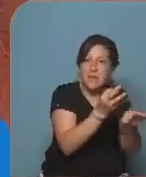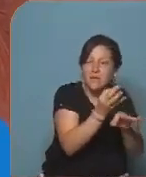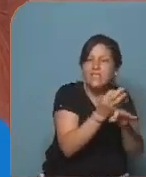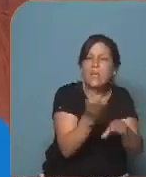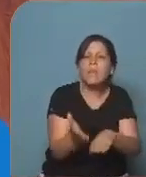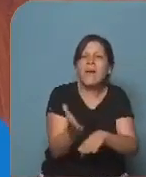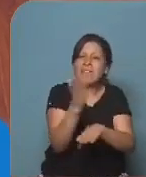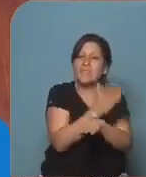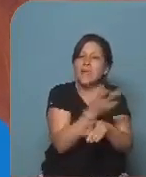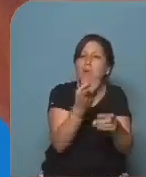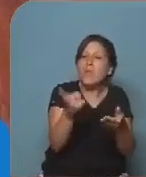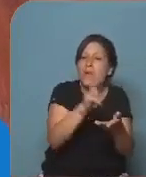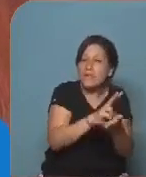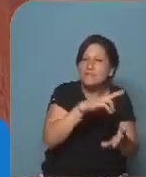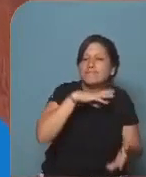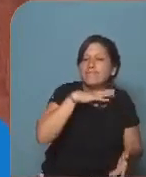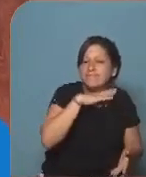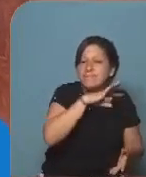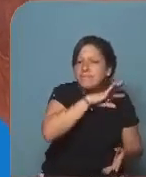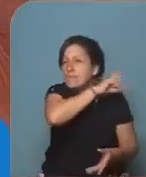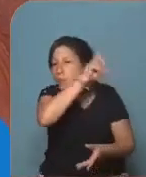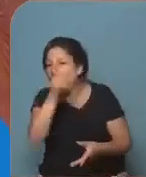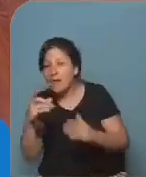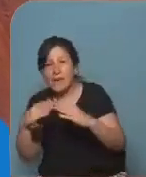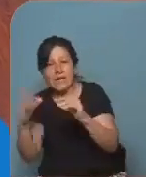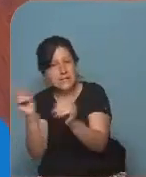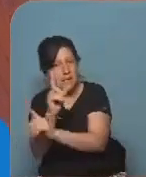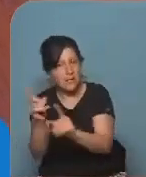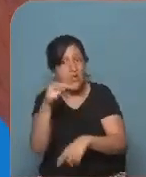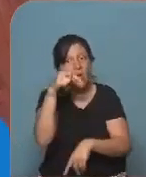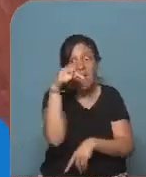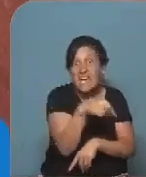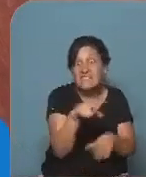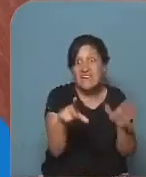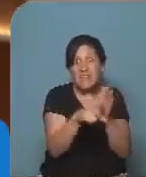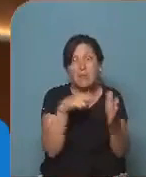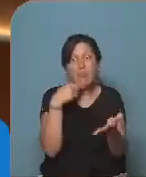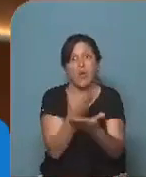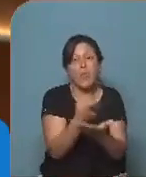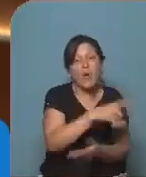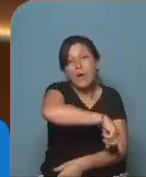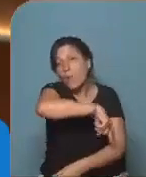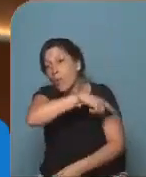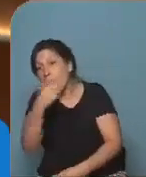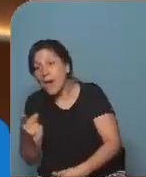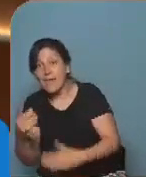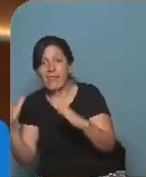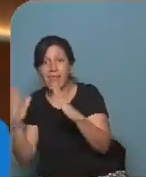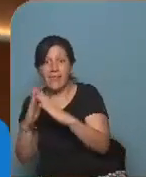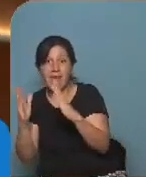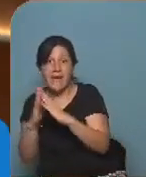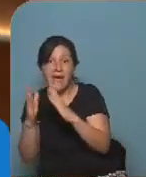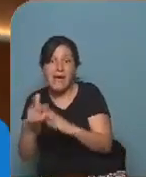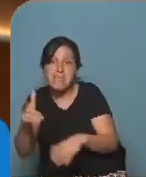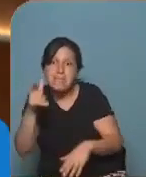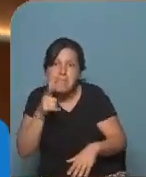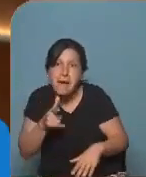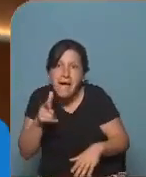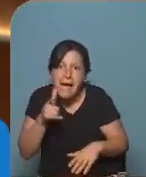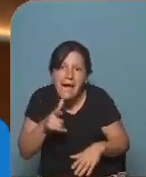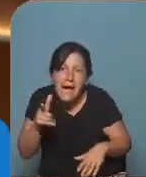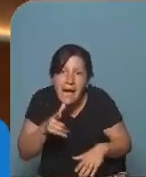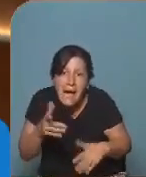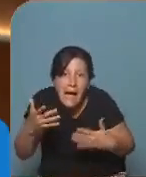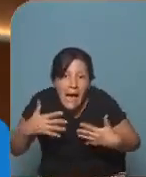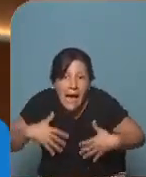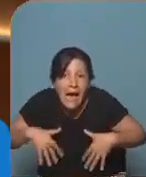al entorno familiar. En cambio, esto se los devuelve al entorno familiar y además, presuntamente, la